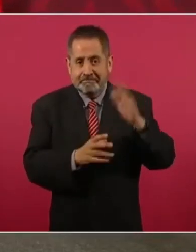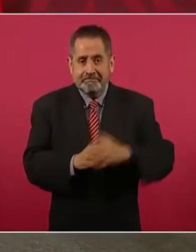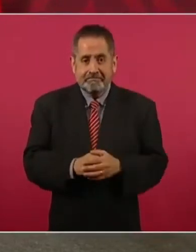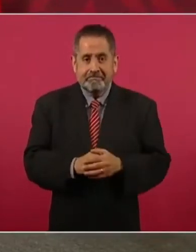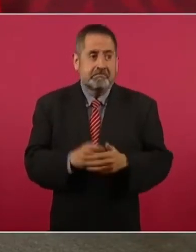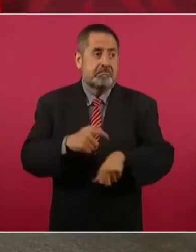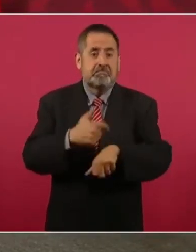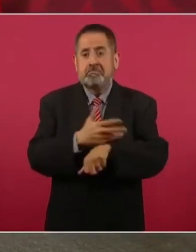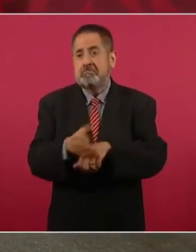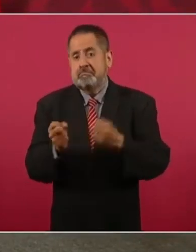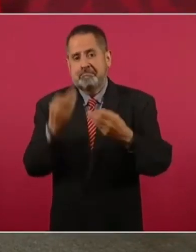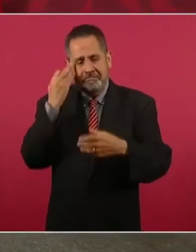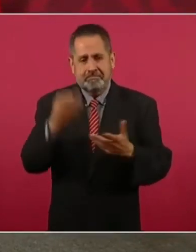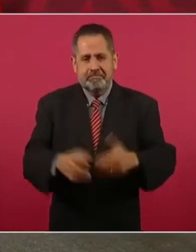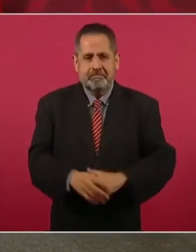que es mucho tiempo.